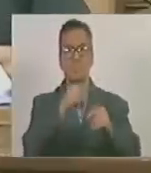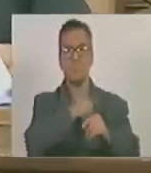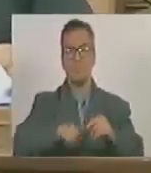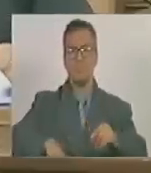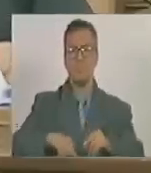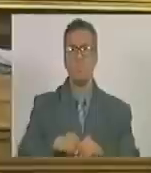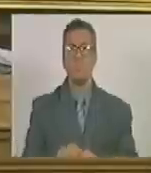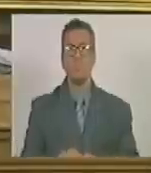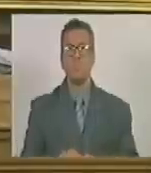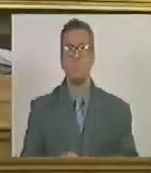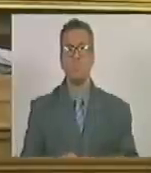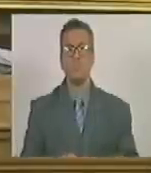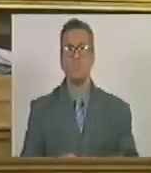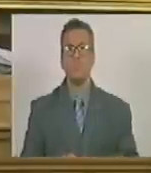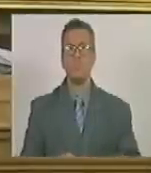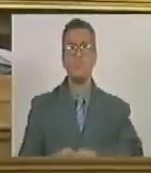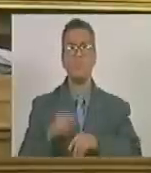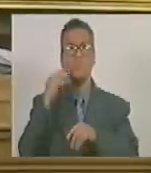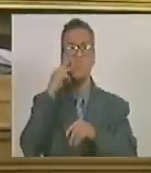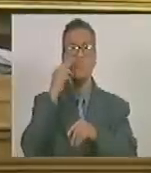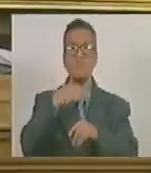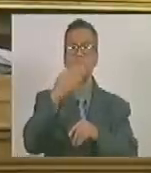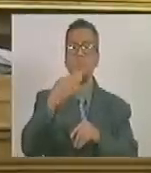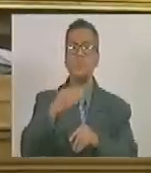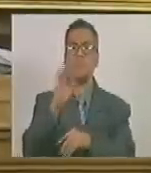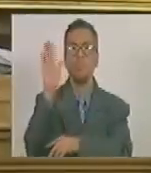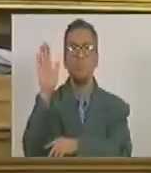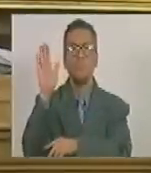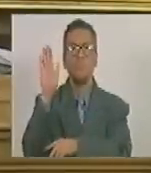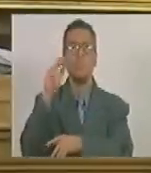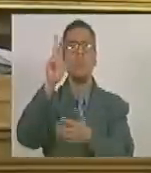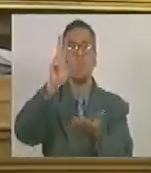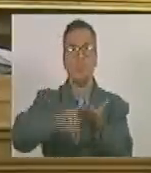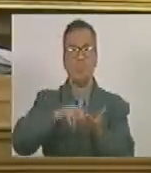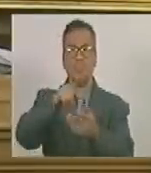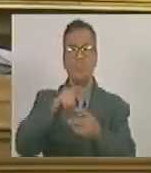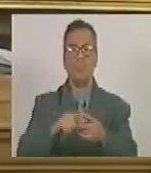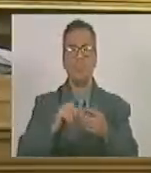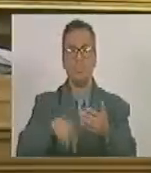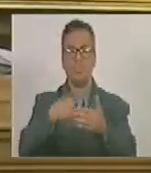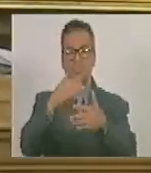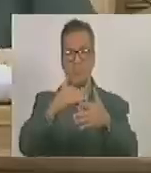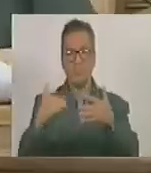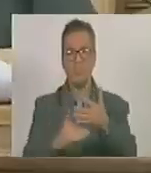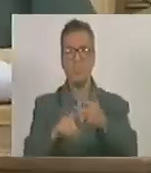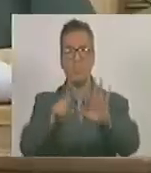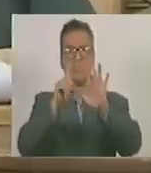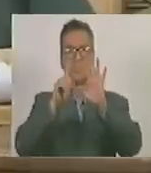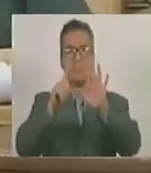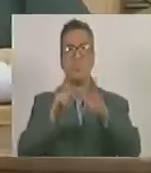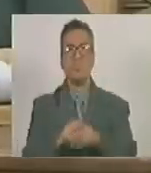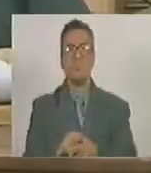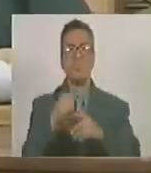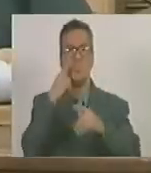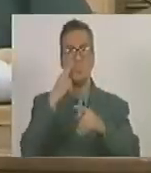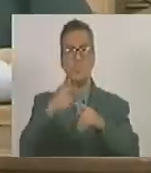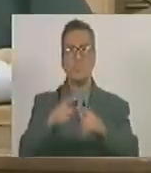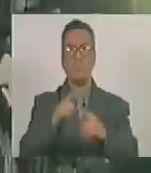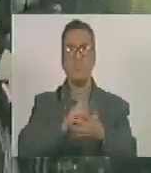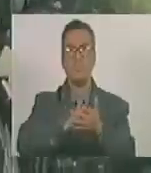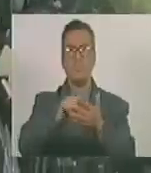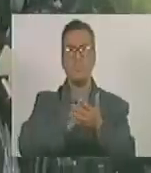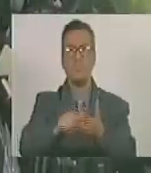ciudadano presidente. En consideración. Aprobado. Siguiente. 6. Se propone suprimir